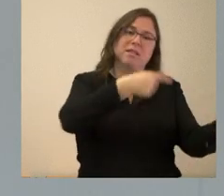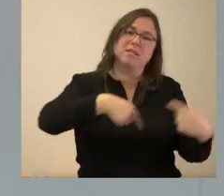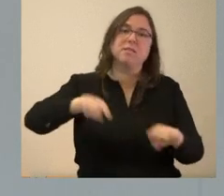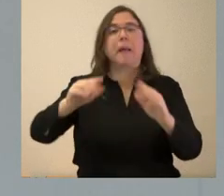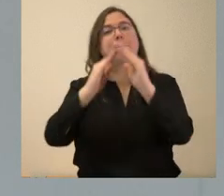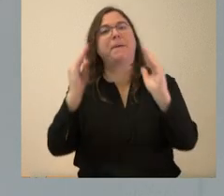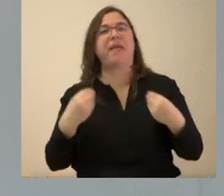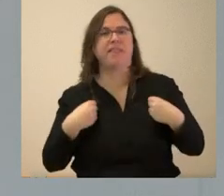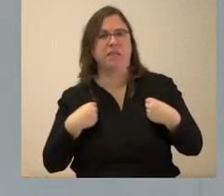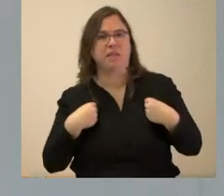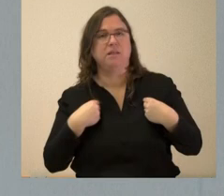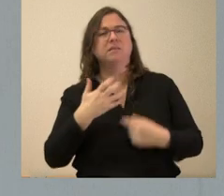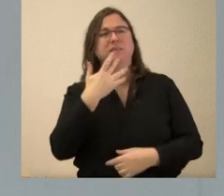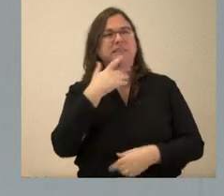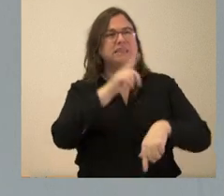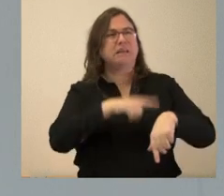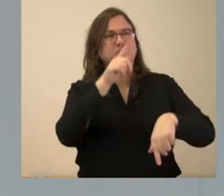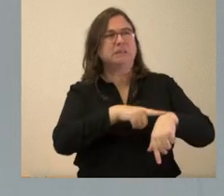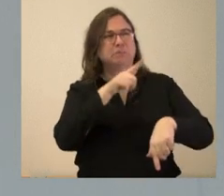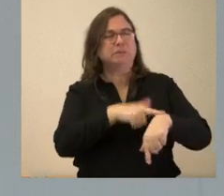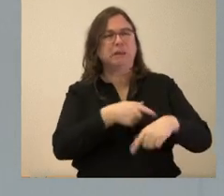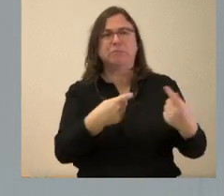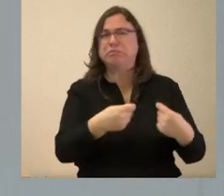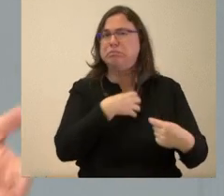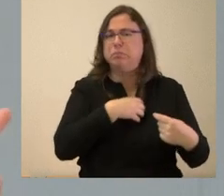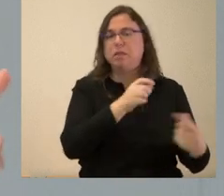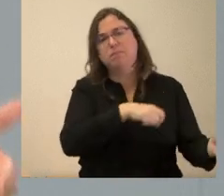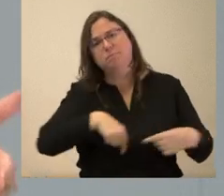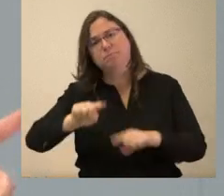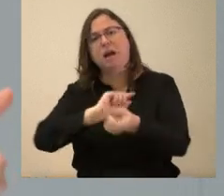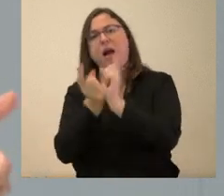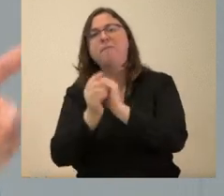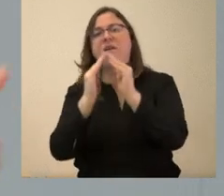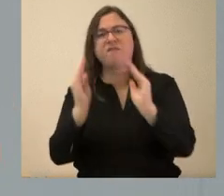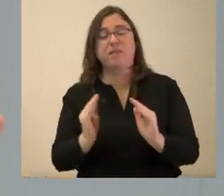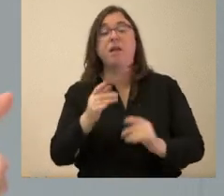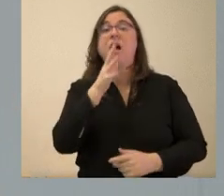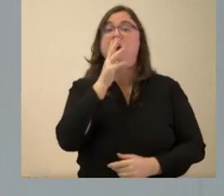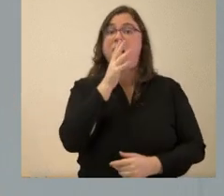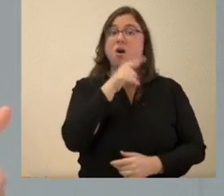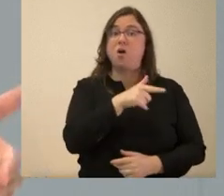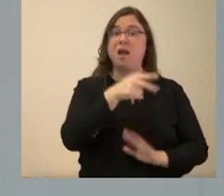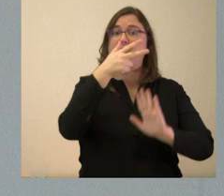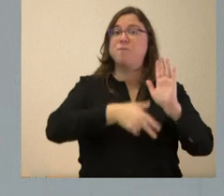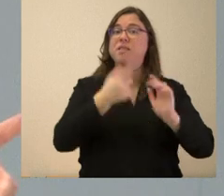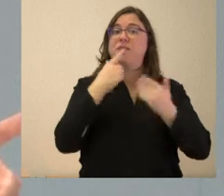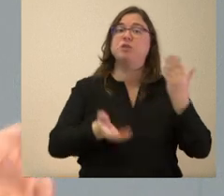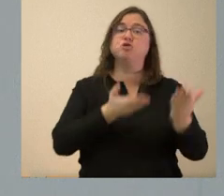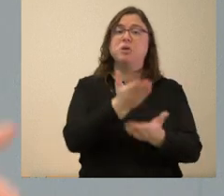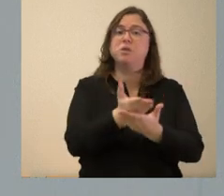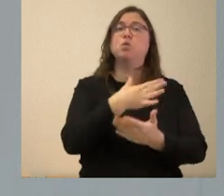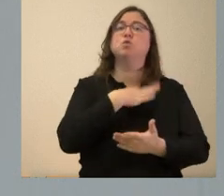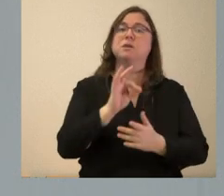uso de vivienda a partir de primero número de años bien pues la norma lo que establece es que esta solicitud se puede hacer